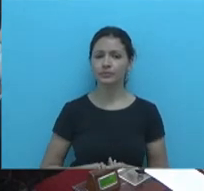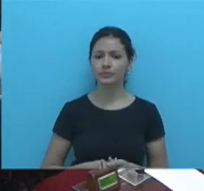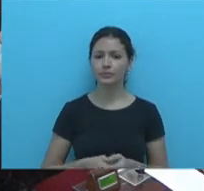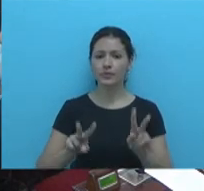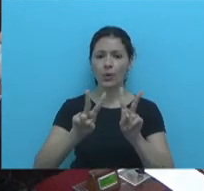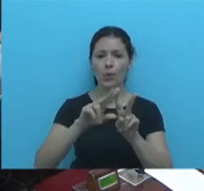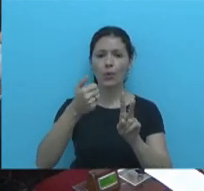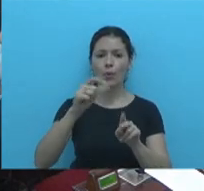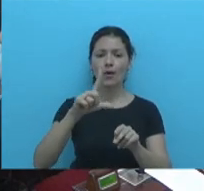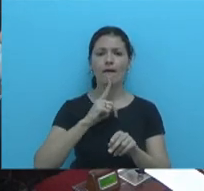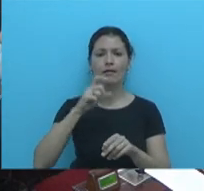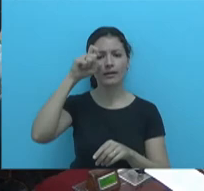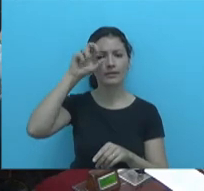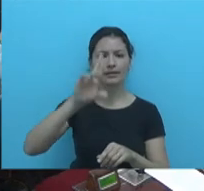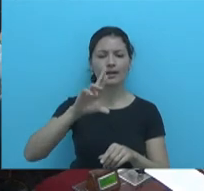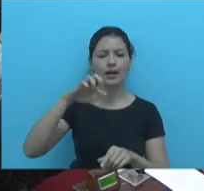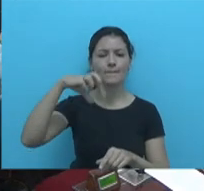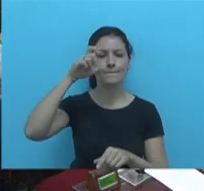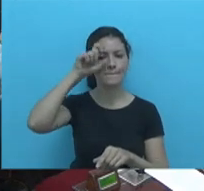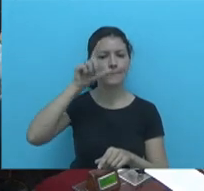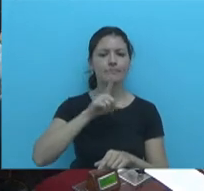Walter Petroli.